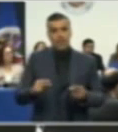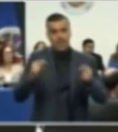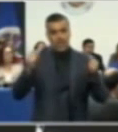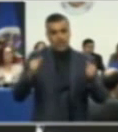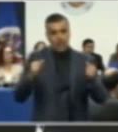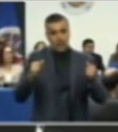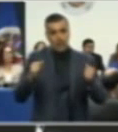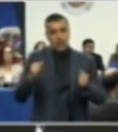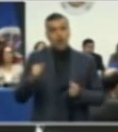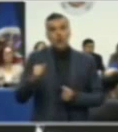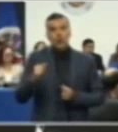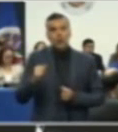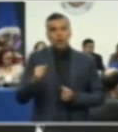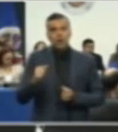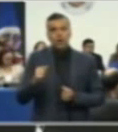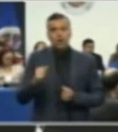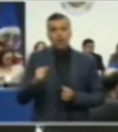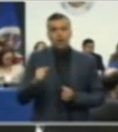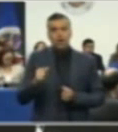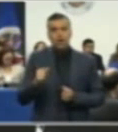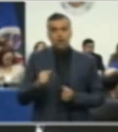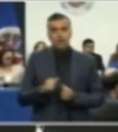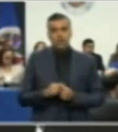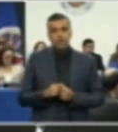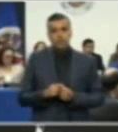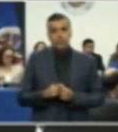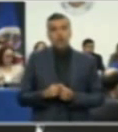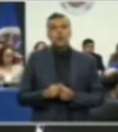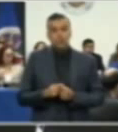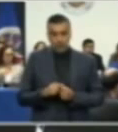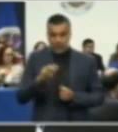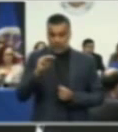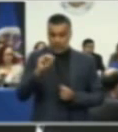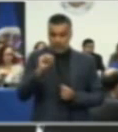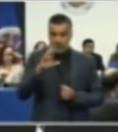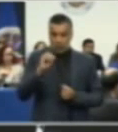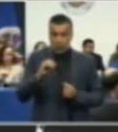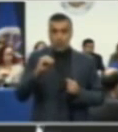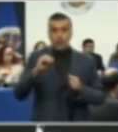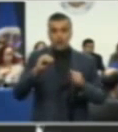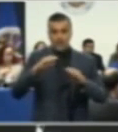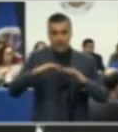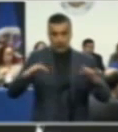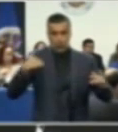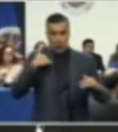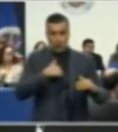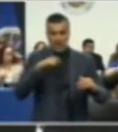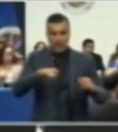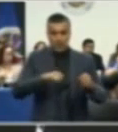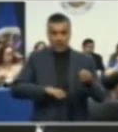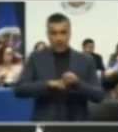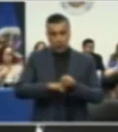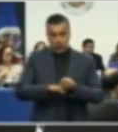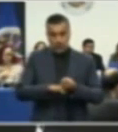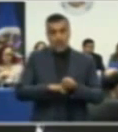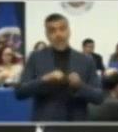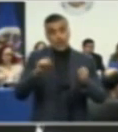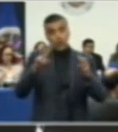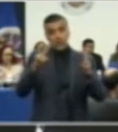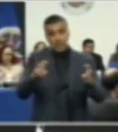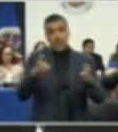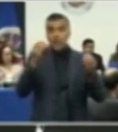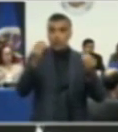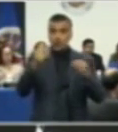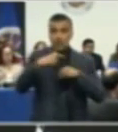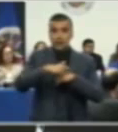inmediata, como ha sido expuesto, porque el marco normativo es diverso y necesitamos ese apoyo, hay que reconocerlo. Es un tema que